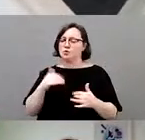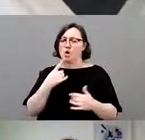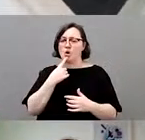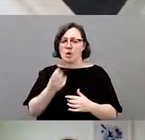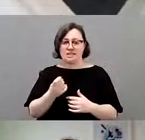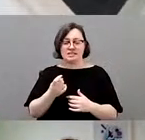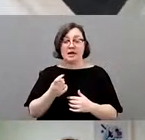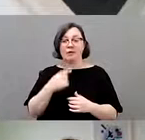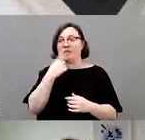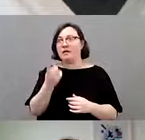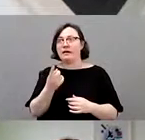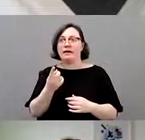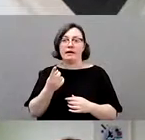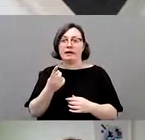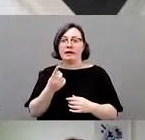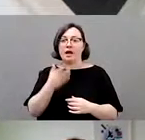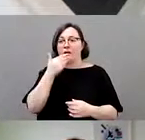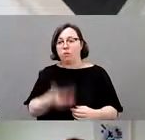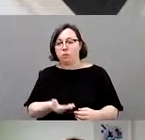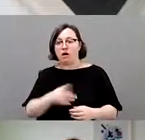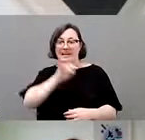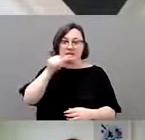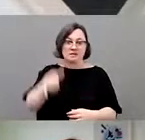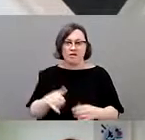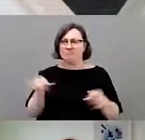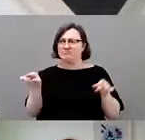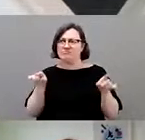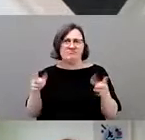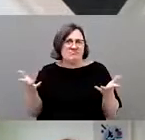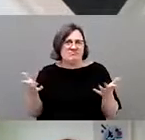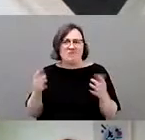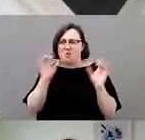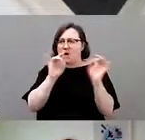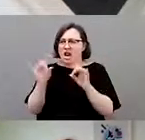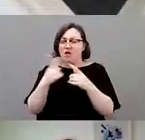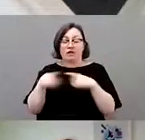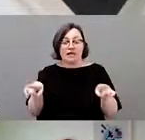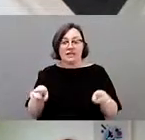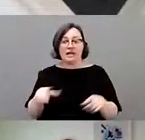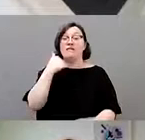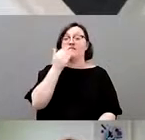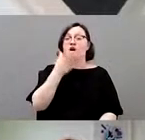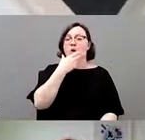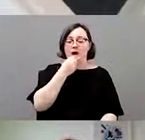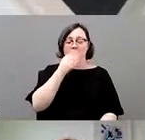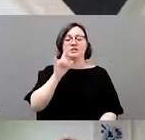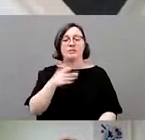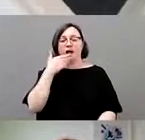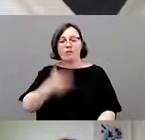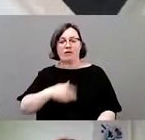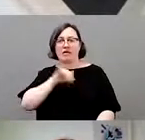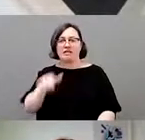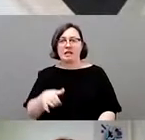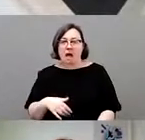igual si le decía, no distinguía entre aburrido y cansado, feo y guapo sí, pero por ejemplo aburrido y cansado pues le daba